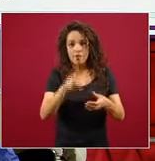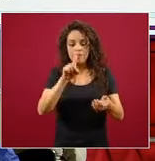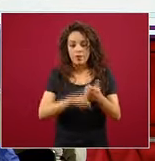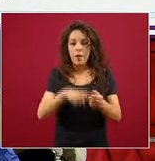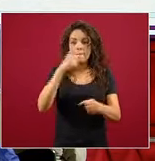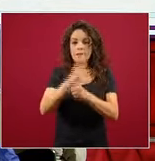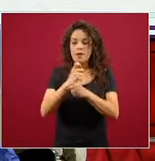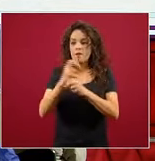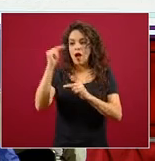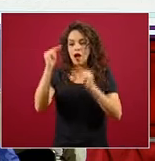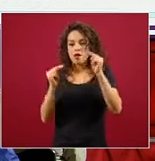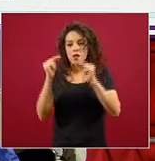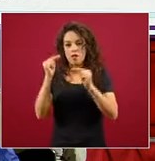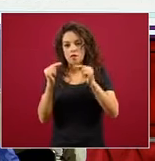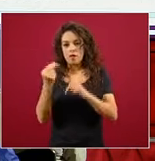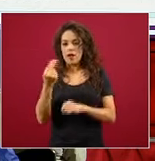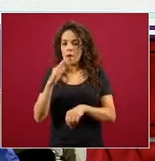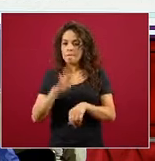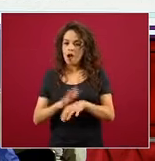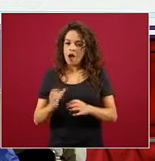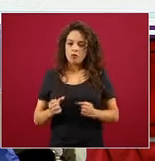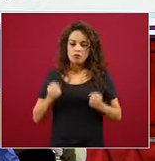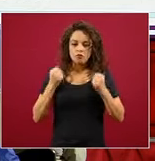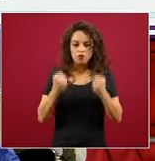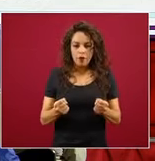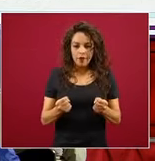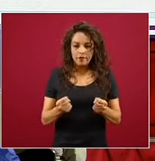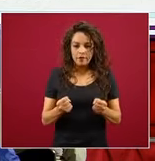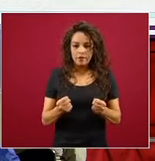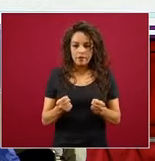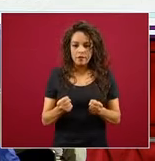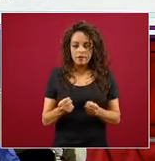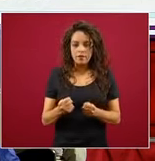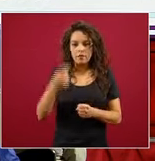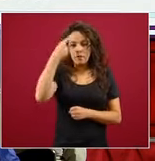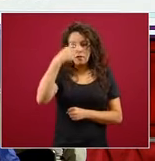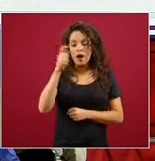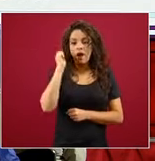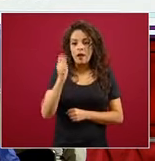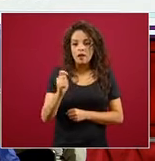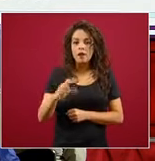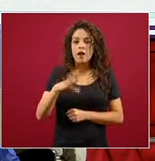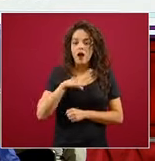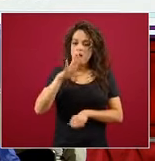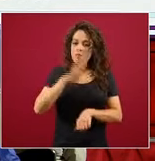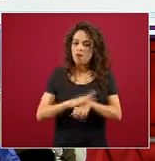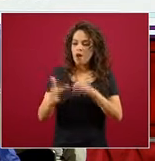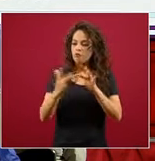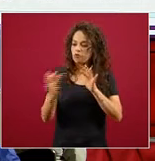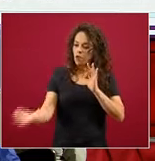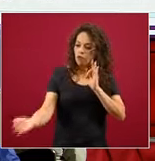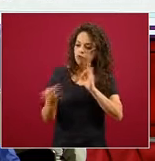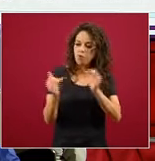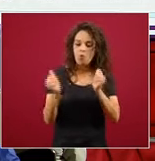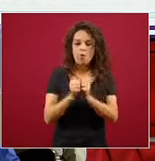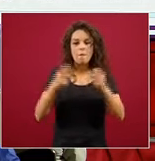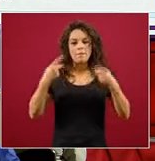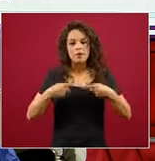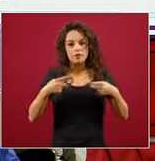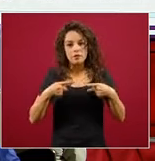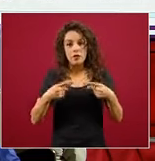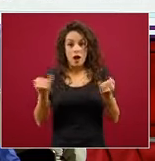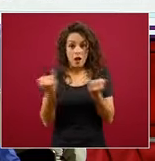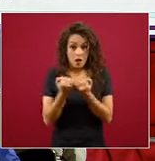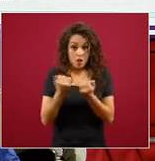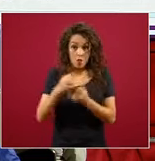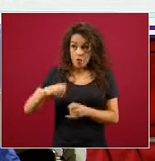fortalecido en este esquema de atención primaria de la salud mucho más cercano a las personas. Y el componente del adulto mayor también requiere eso